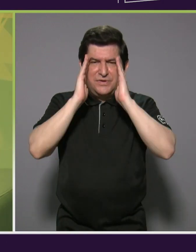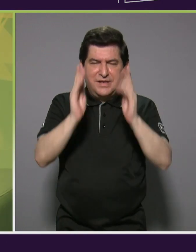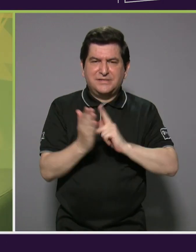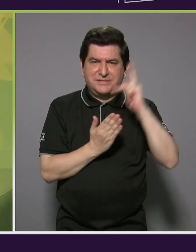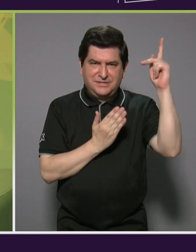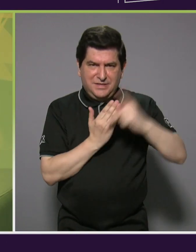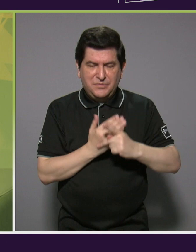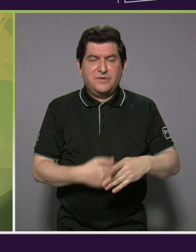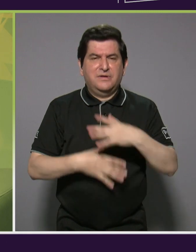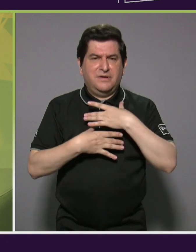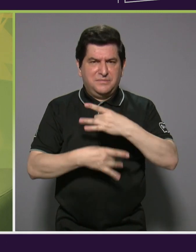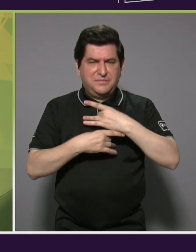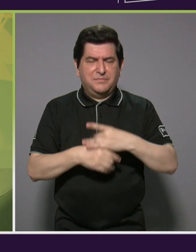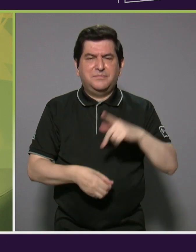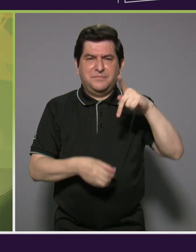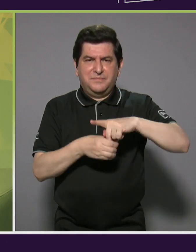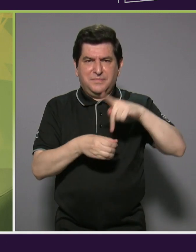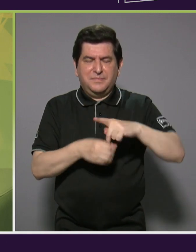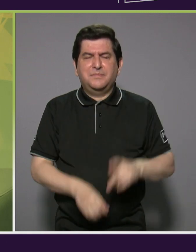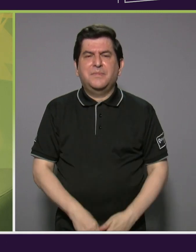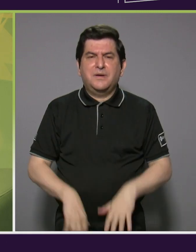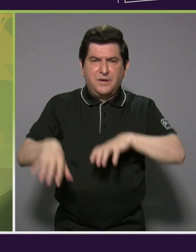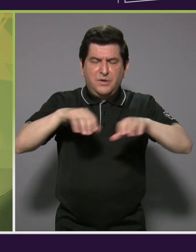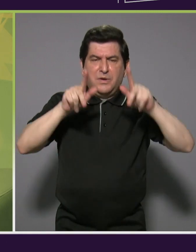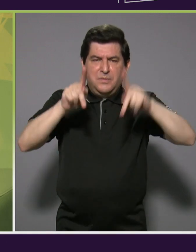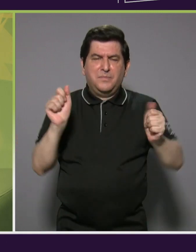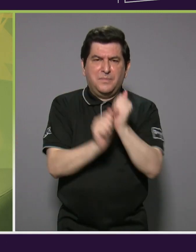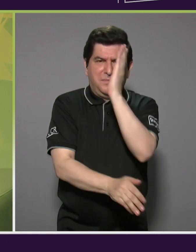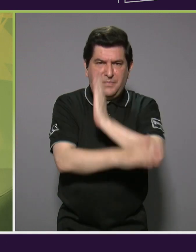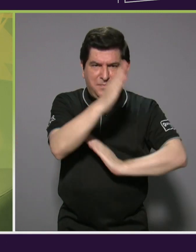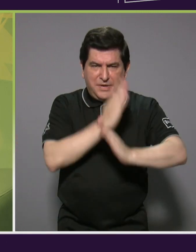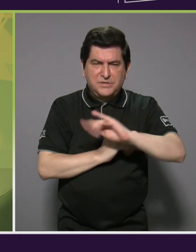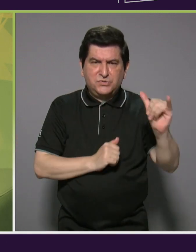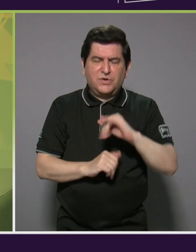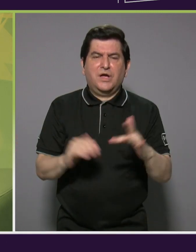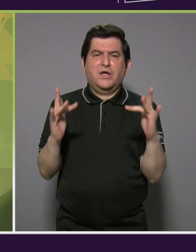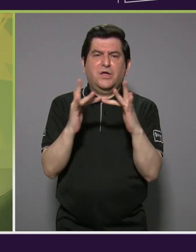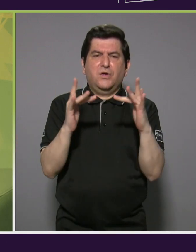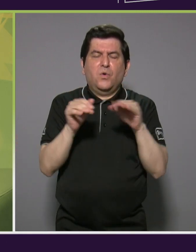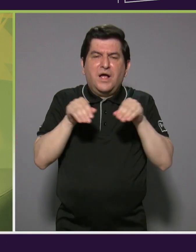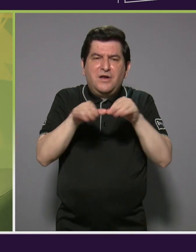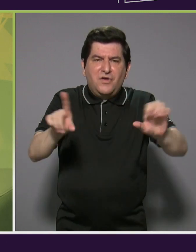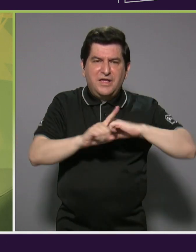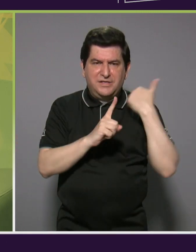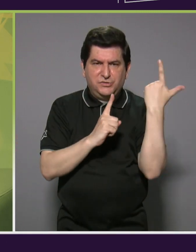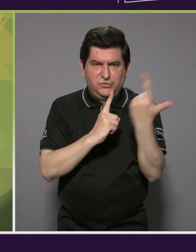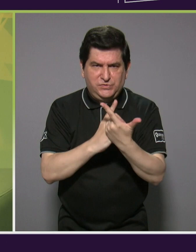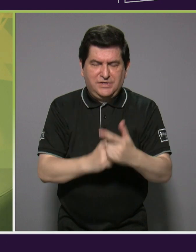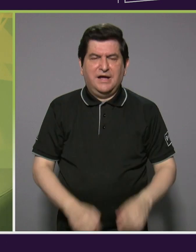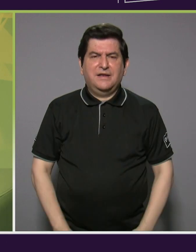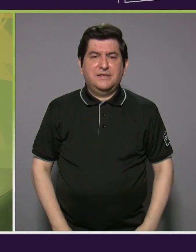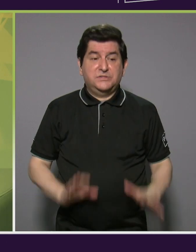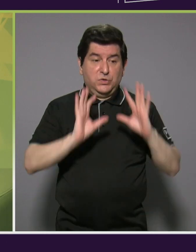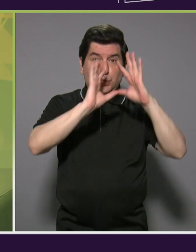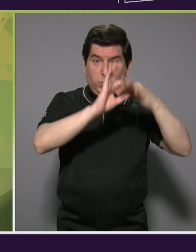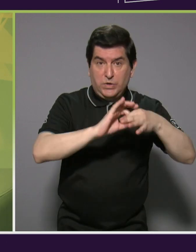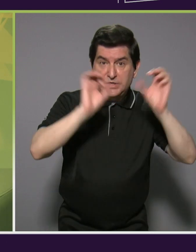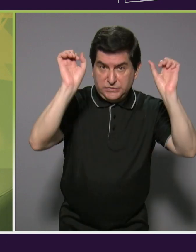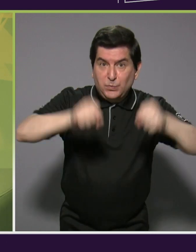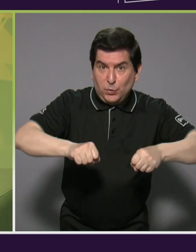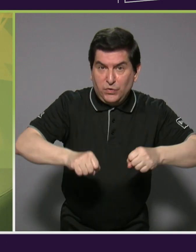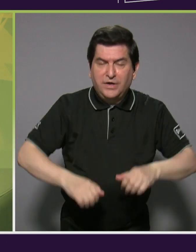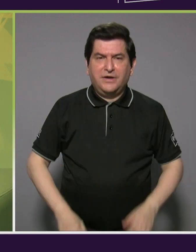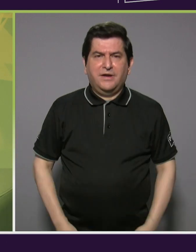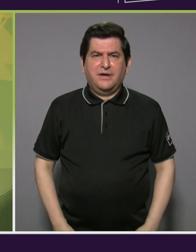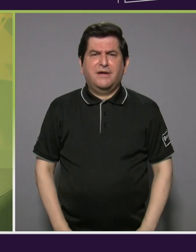programa y que les interesa ser parte del movimiento de personas con discapacidad, también los contacte a través de las redes sociales, ¿verdad? Para que se unan y